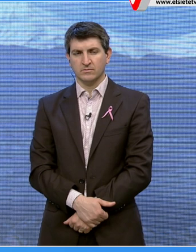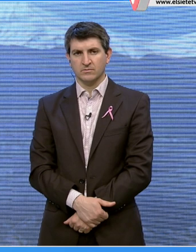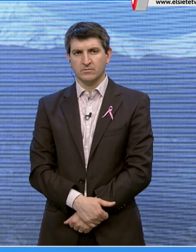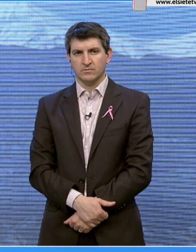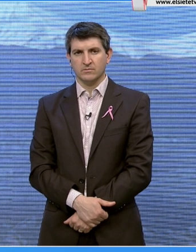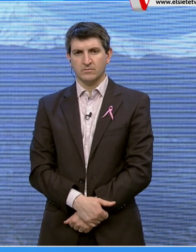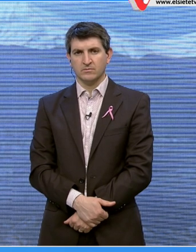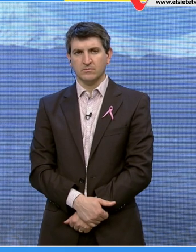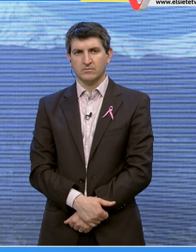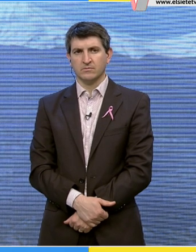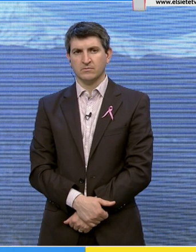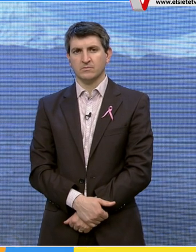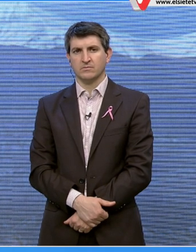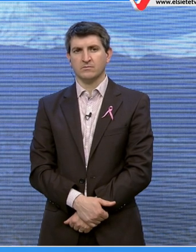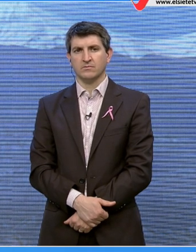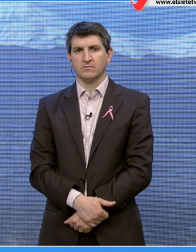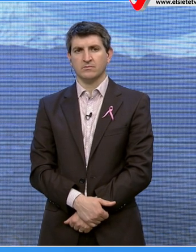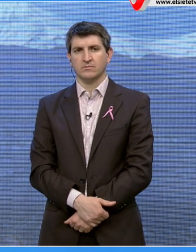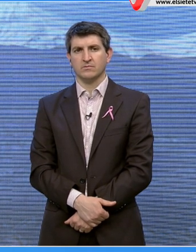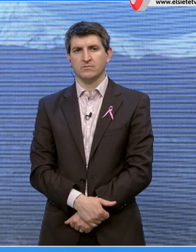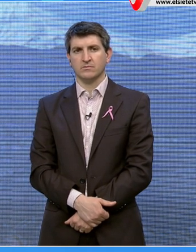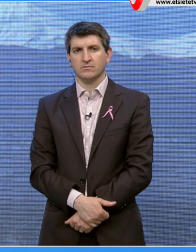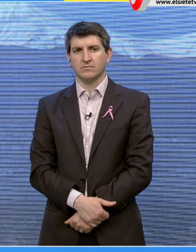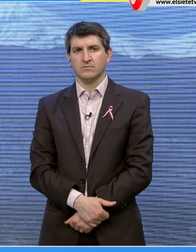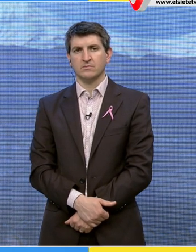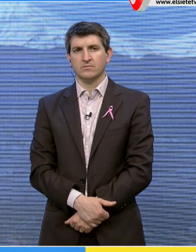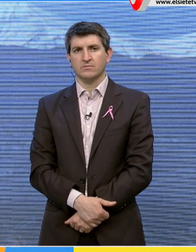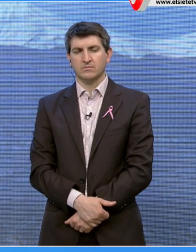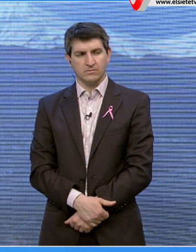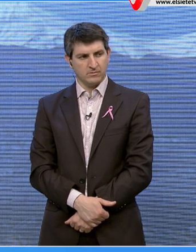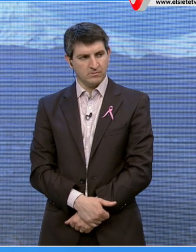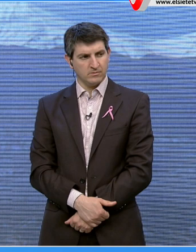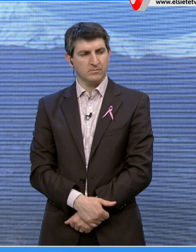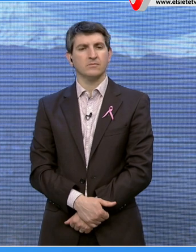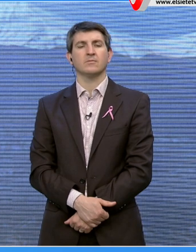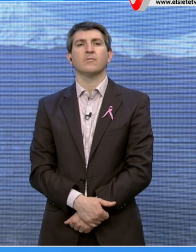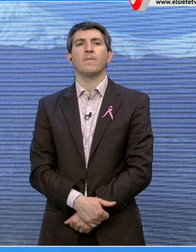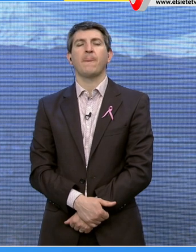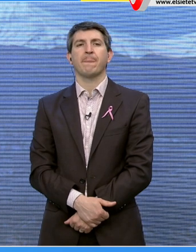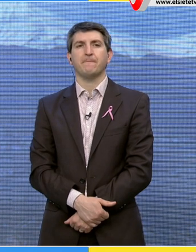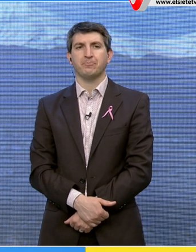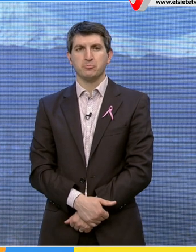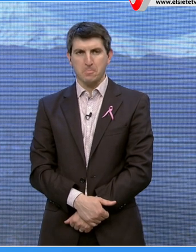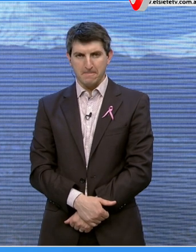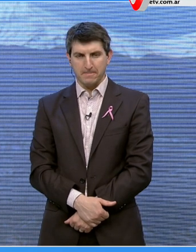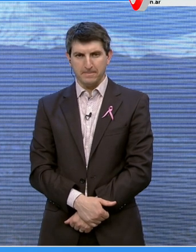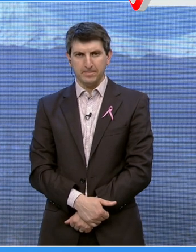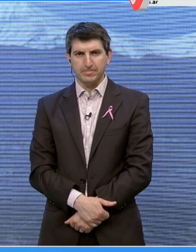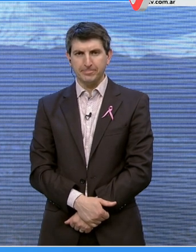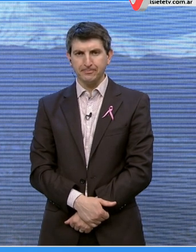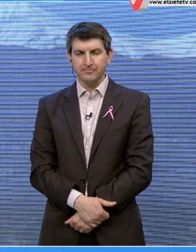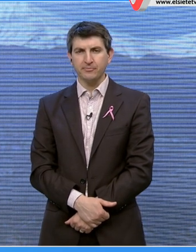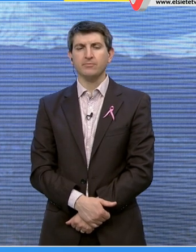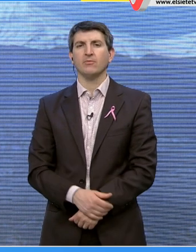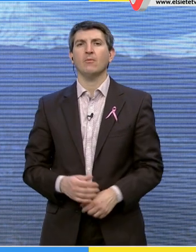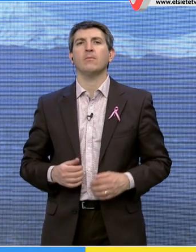esos carriles bueno para eso está Vamos a hacer todo para investigar ese hecho muchas gracias subsecretario bueno está allí la